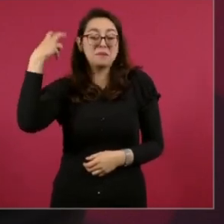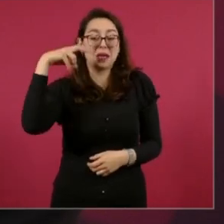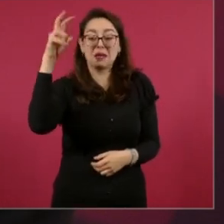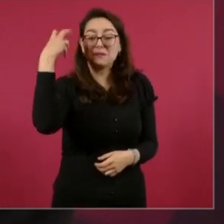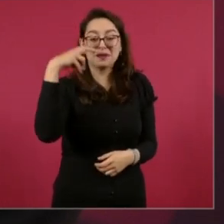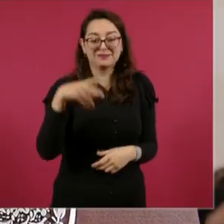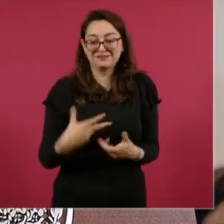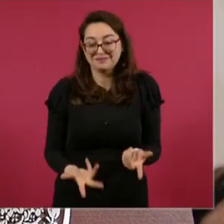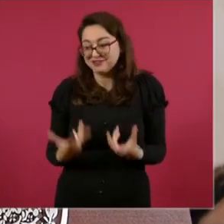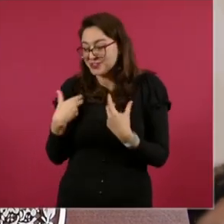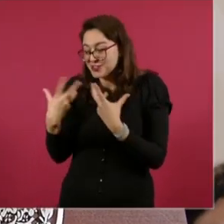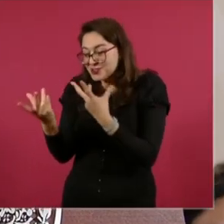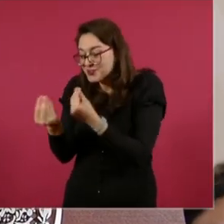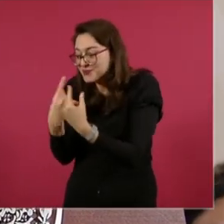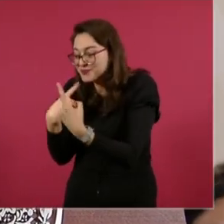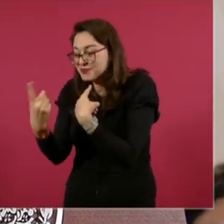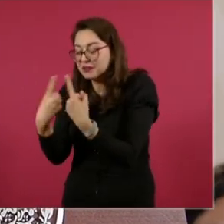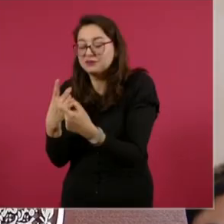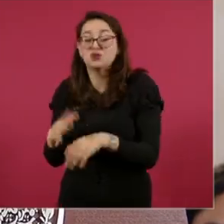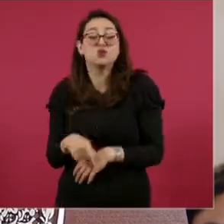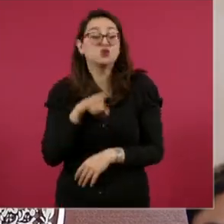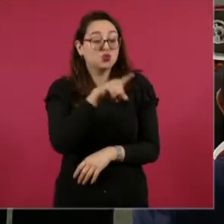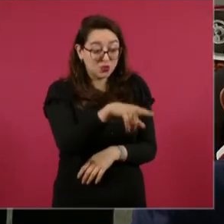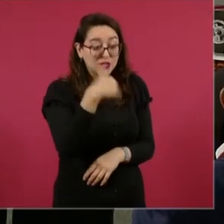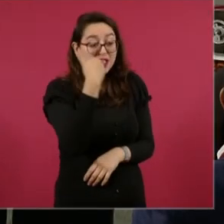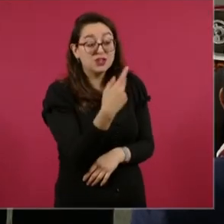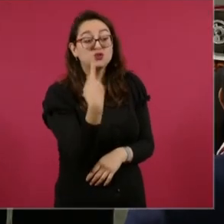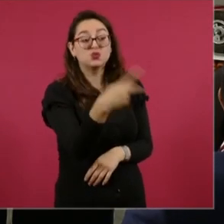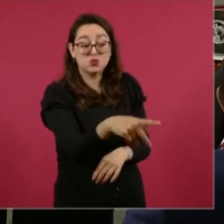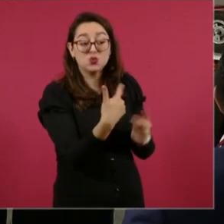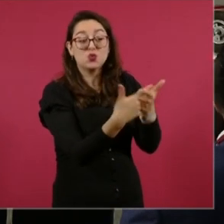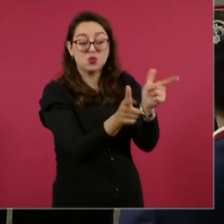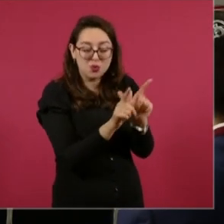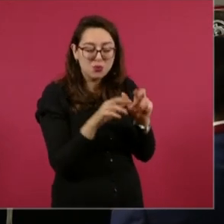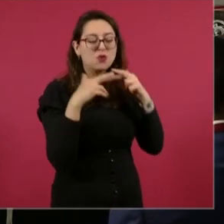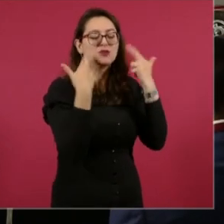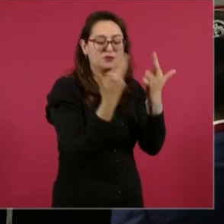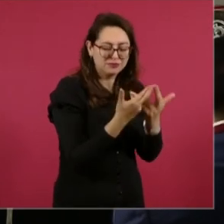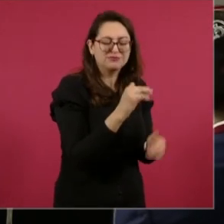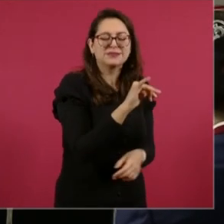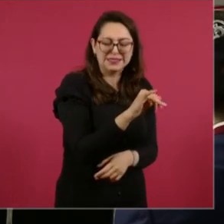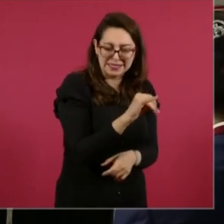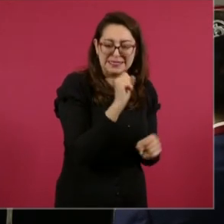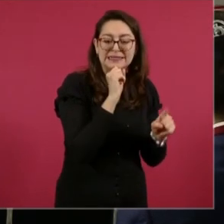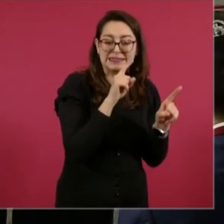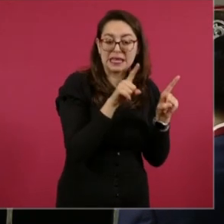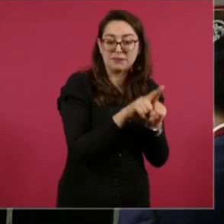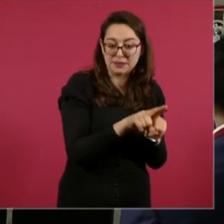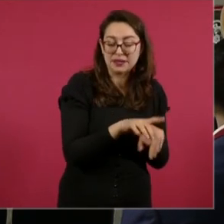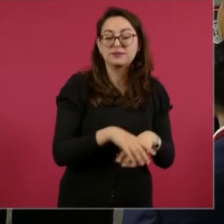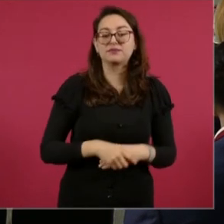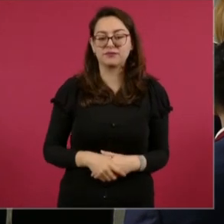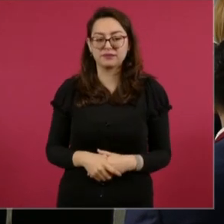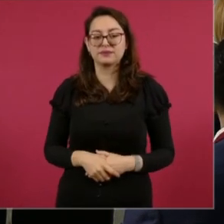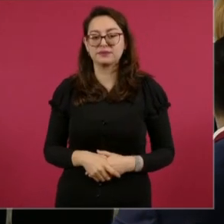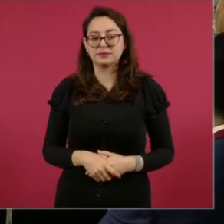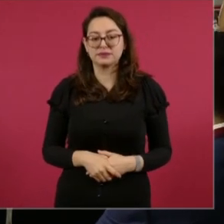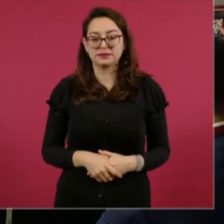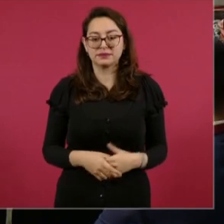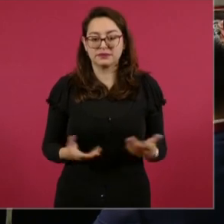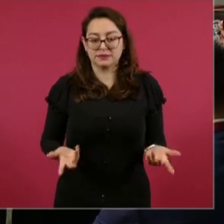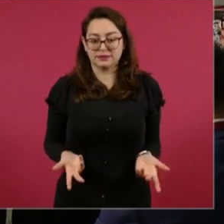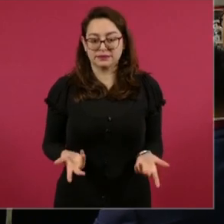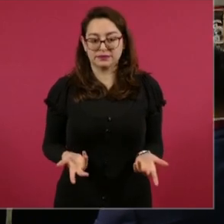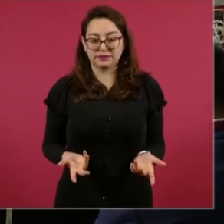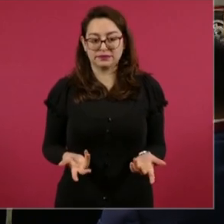de todas maneras vamos a buscar la reunión. Pero mira, para que veas, porque seguramente tú simpatizas. Y le ponemos con, fecha a